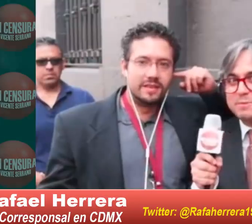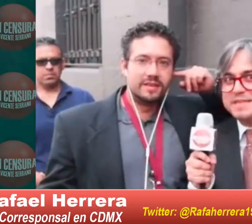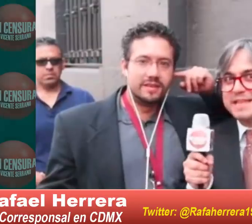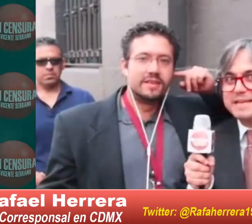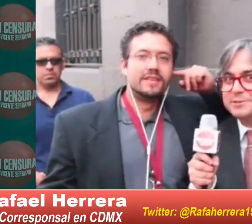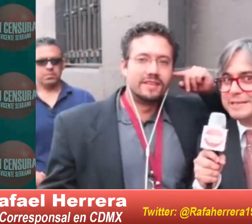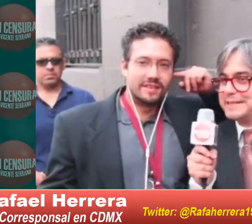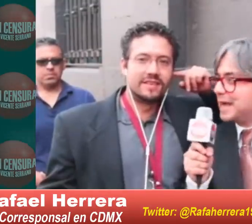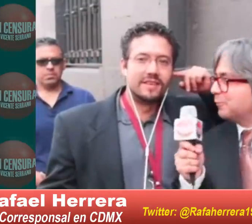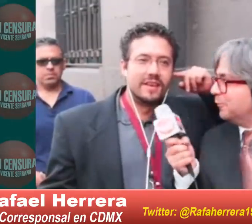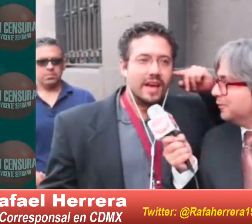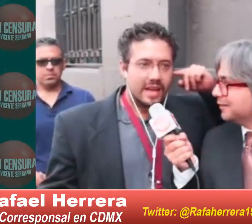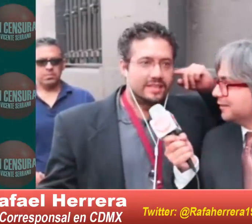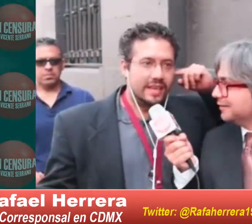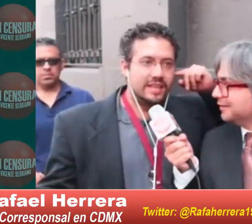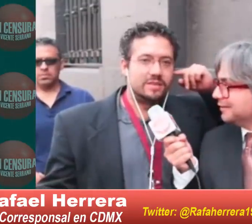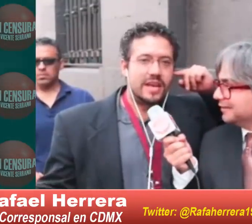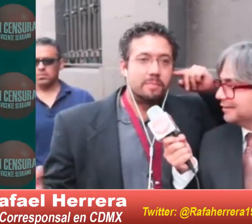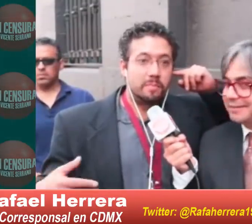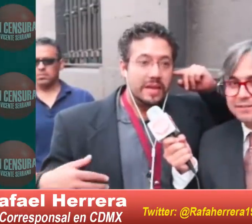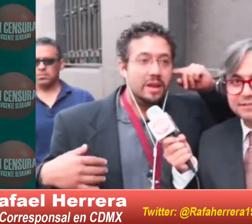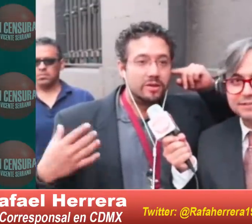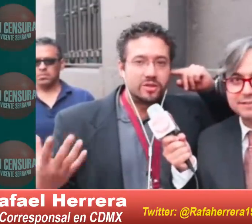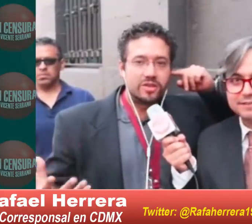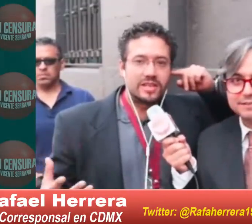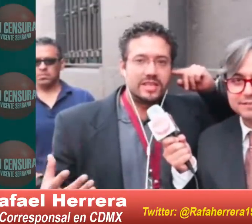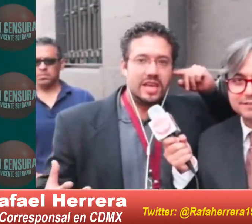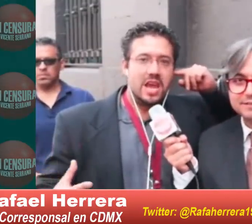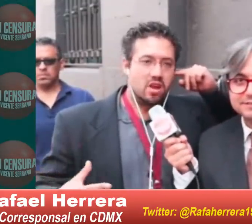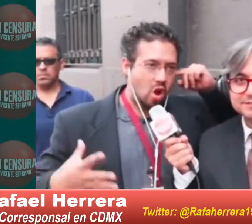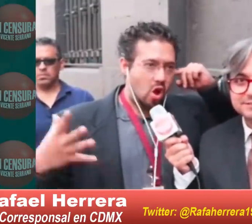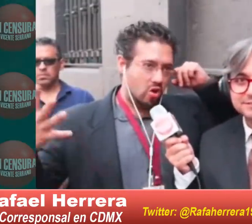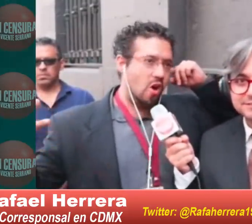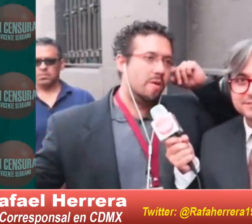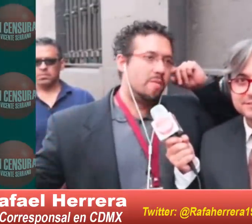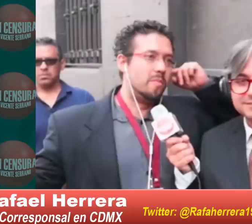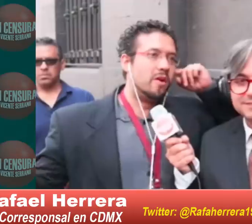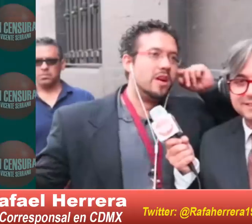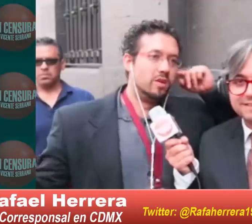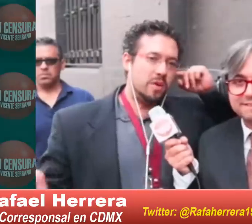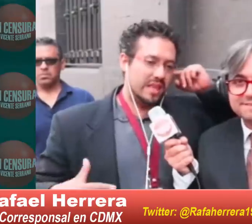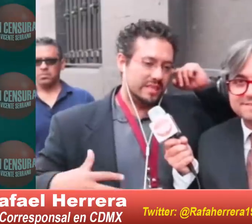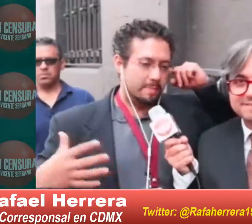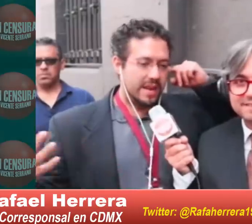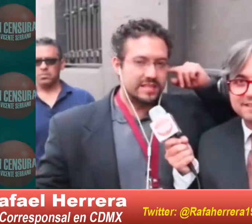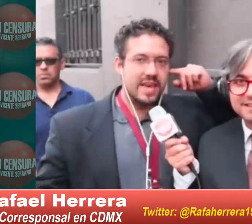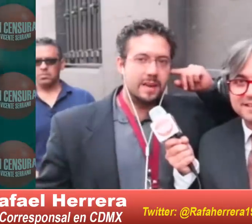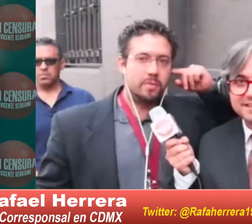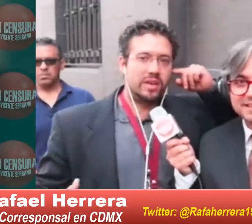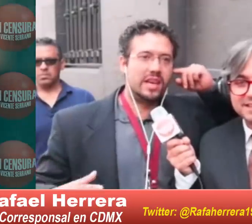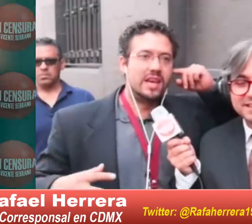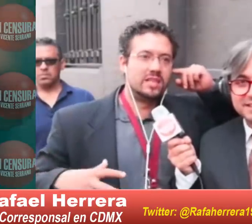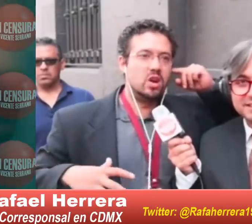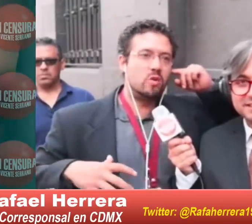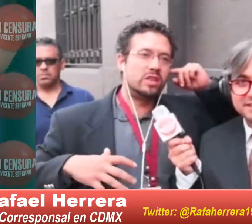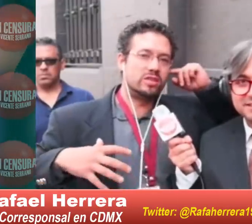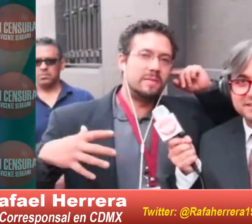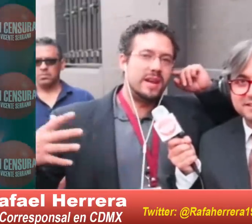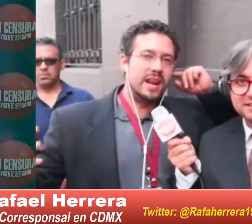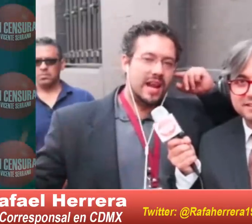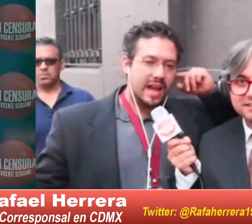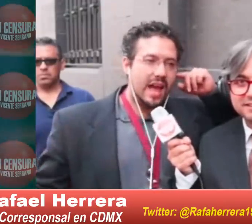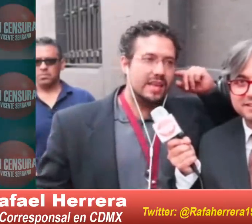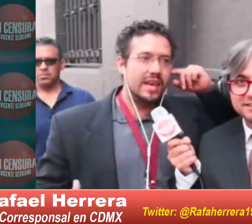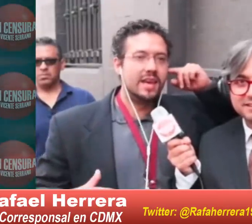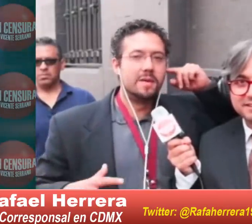yo quiero mi dinerito y se acabó. Así es, o sea, y los otros así de, no, ¿cómo? No puede desaparecer porque si no, ¿cuántos se